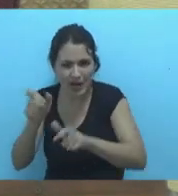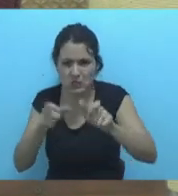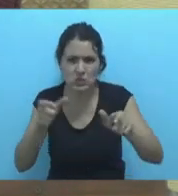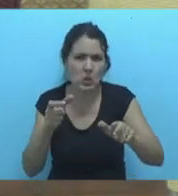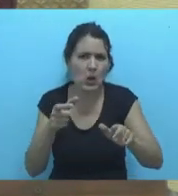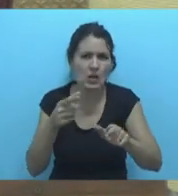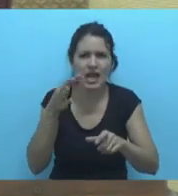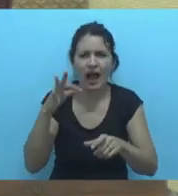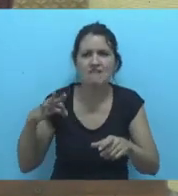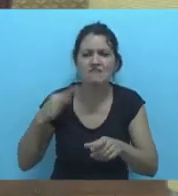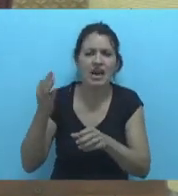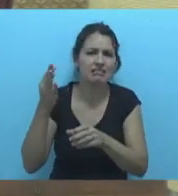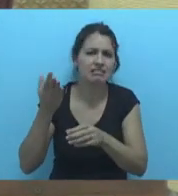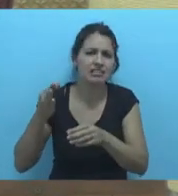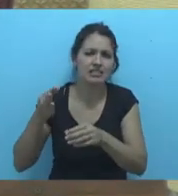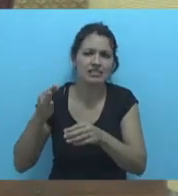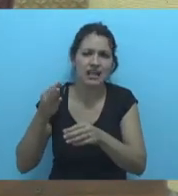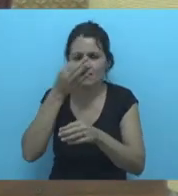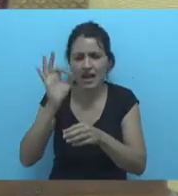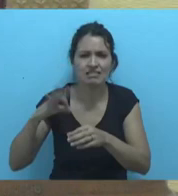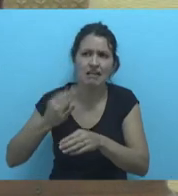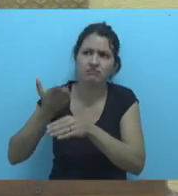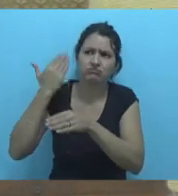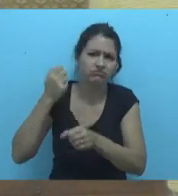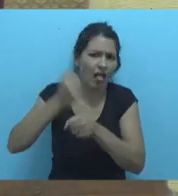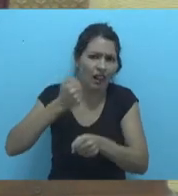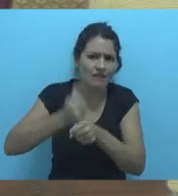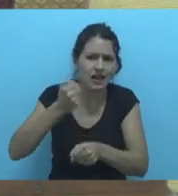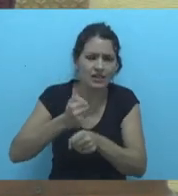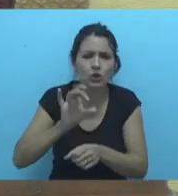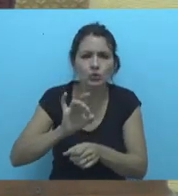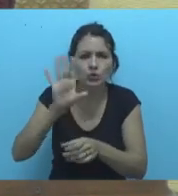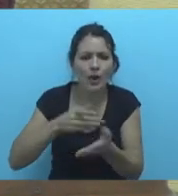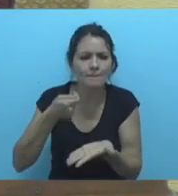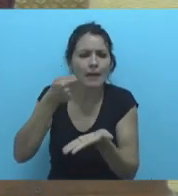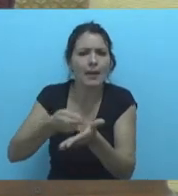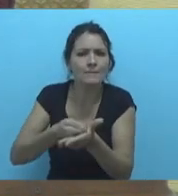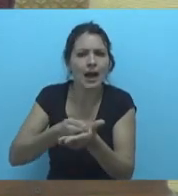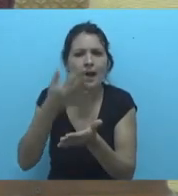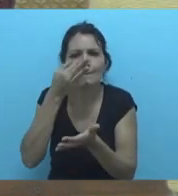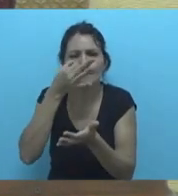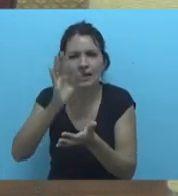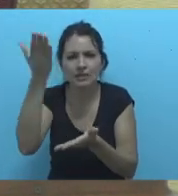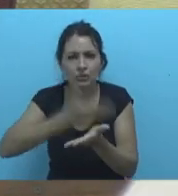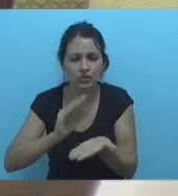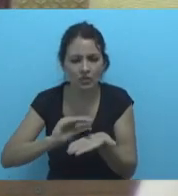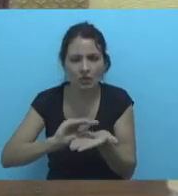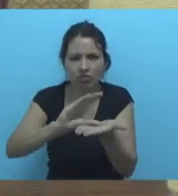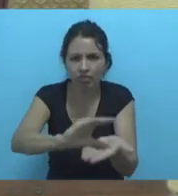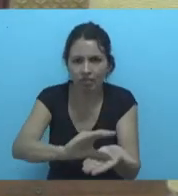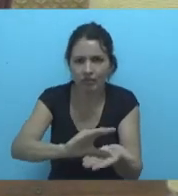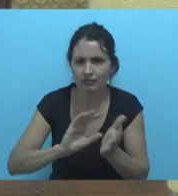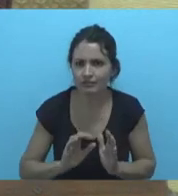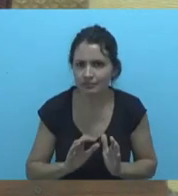indemnización es una provocación, es un acto de violencia empresarial contra las familias trabajadoras.